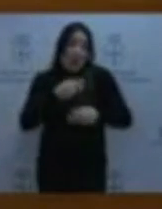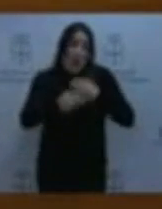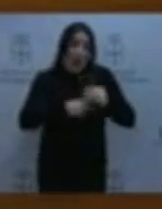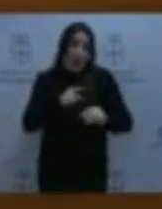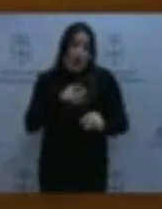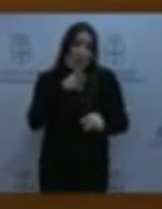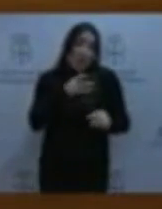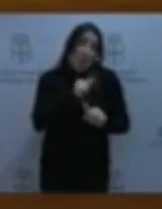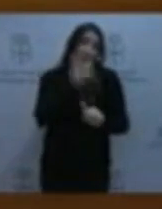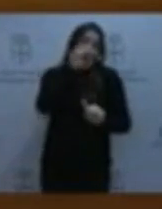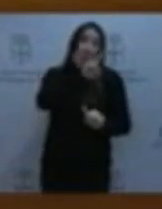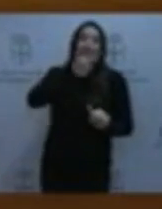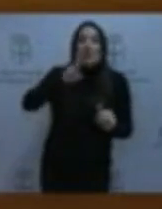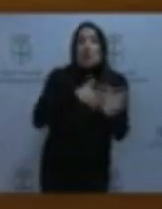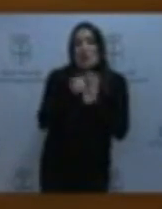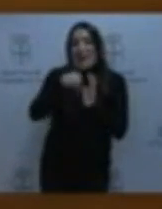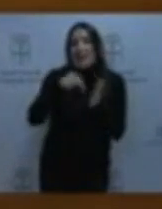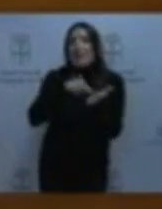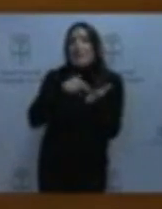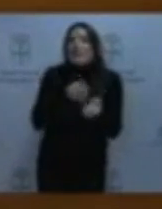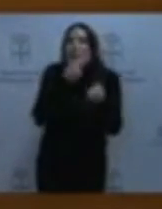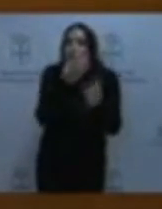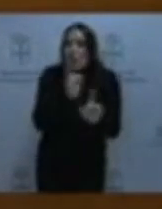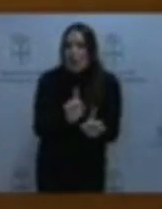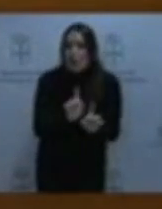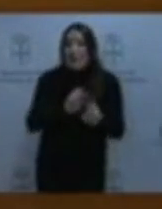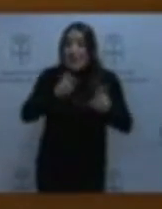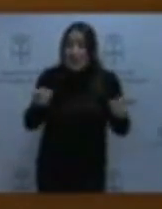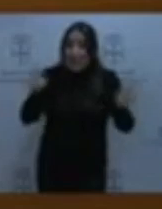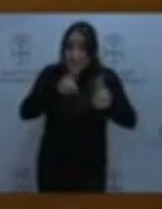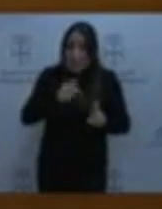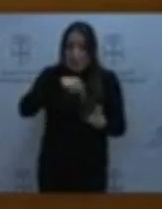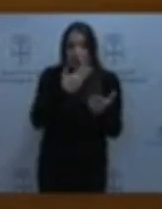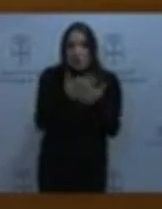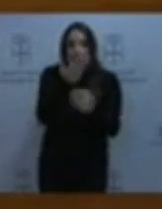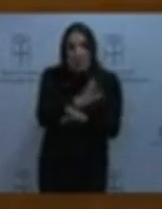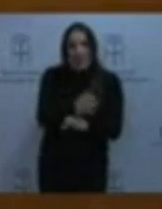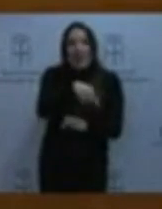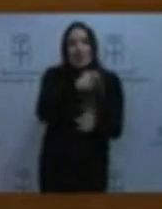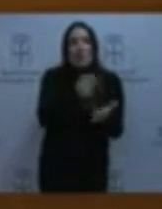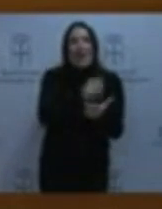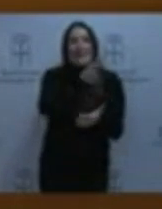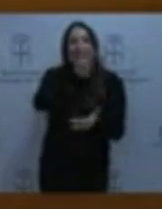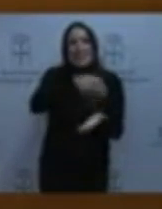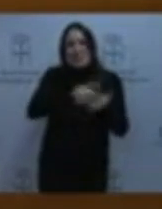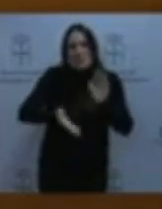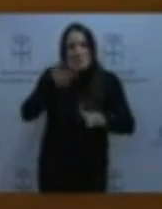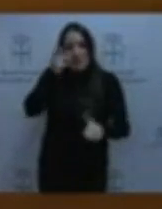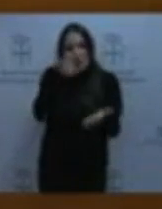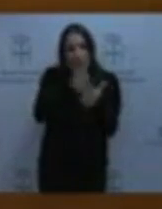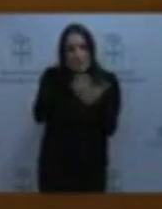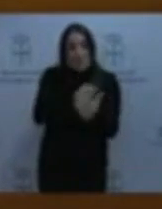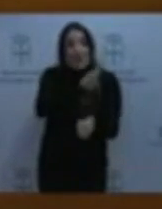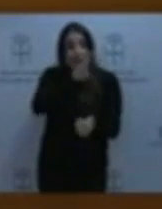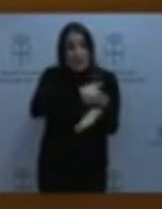tributan aquí. Les damos las medallas de oro, pero tributar aquí no tributan. Con la reforma que nosotros proponemos, pagarían más de 33 millones, y con esos 33 millones se